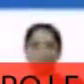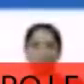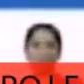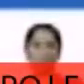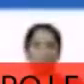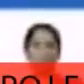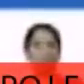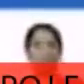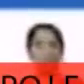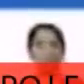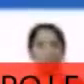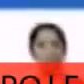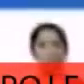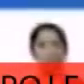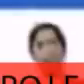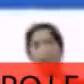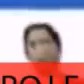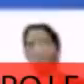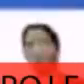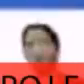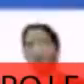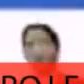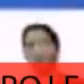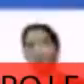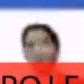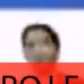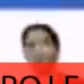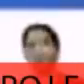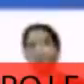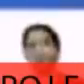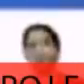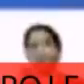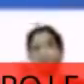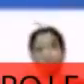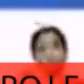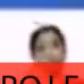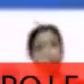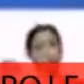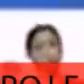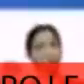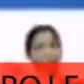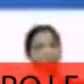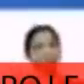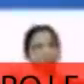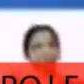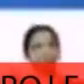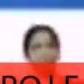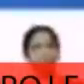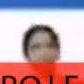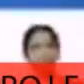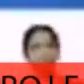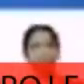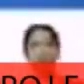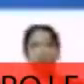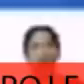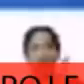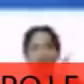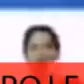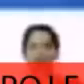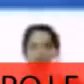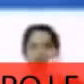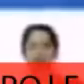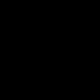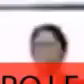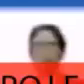imagino, sucederían los milagros correspondientes de hacer un pase de la estructura chavista en el gobierno